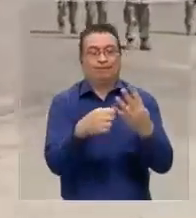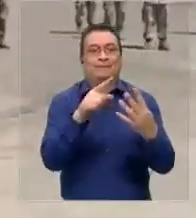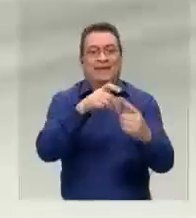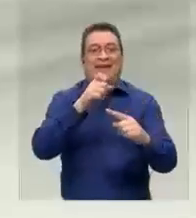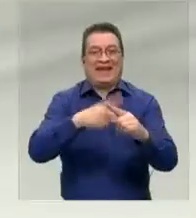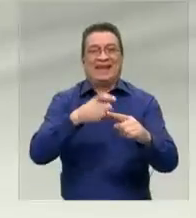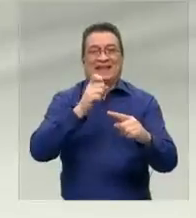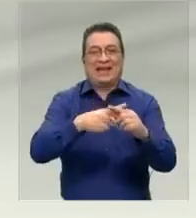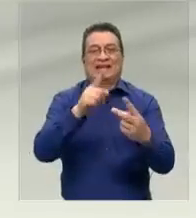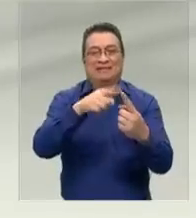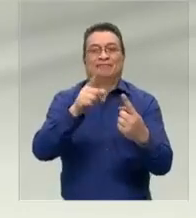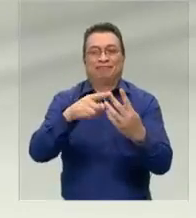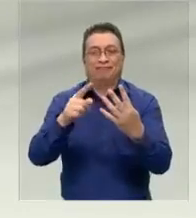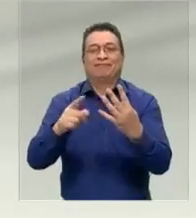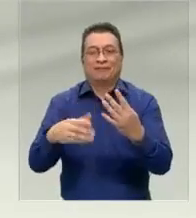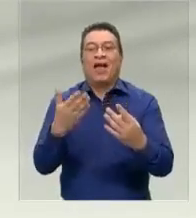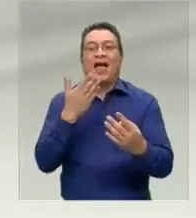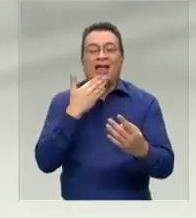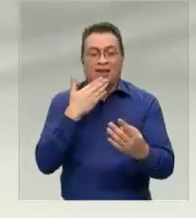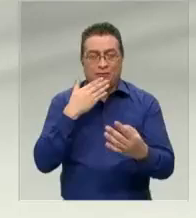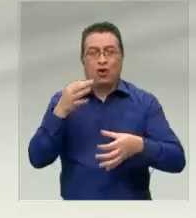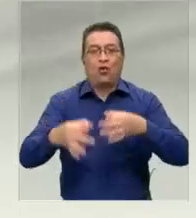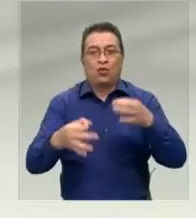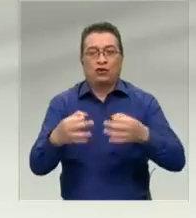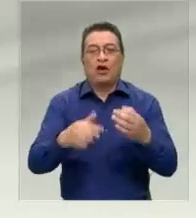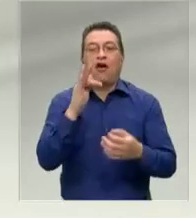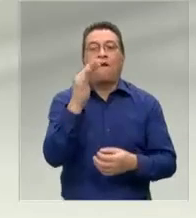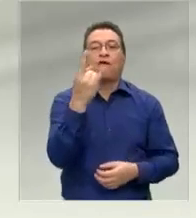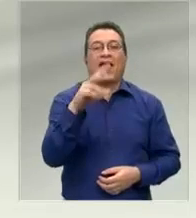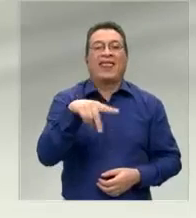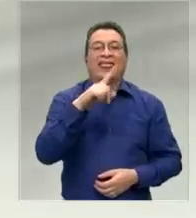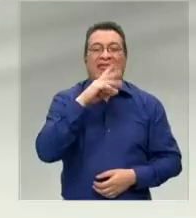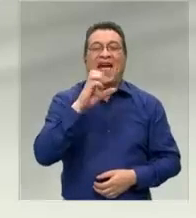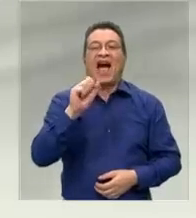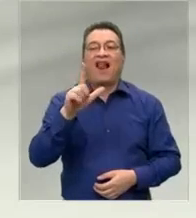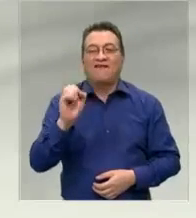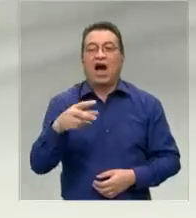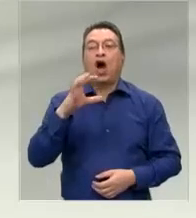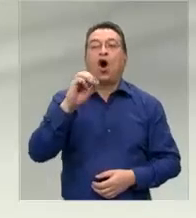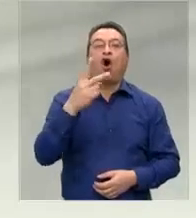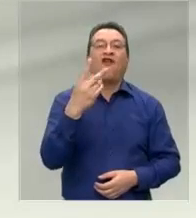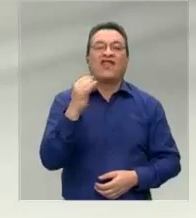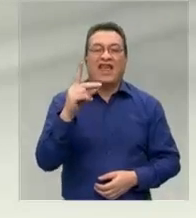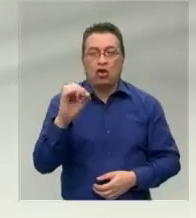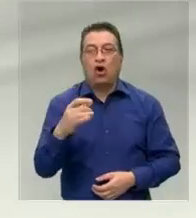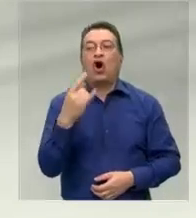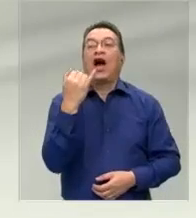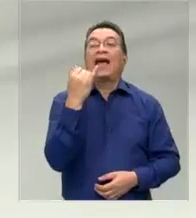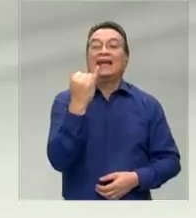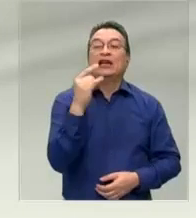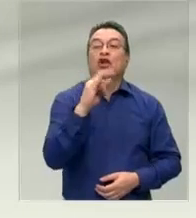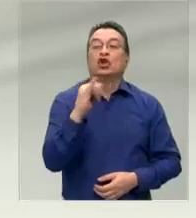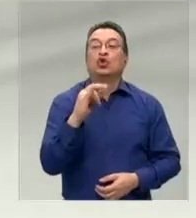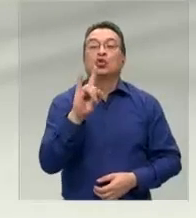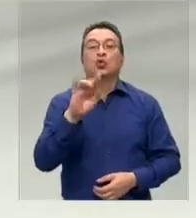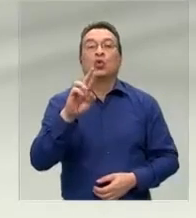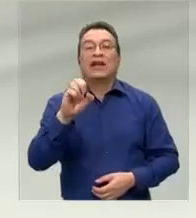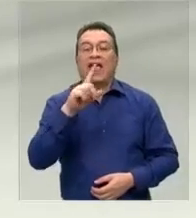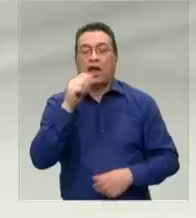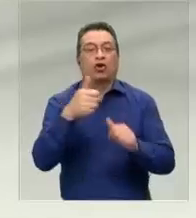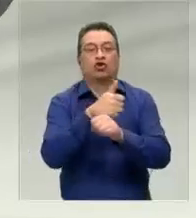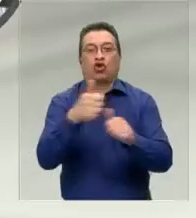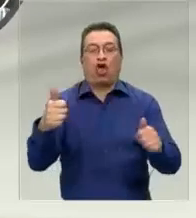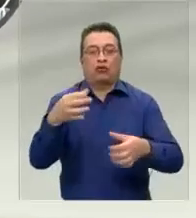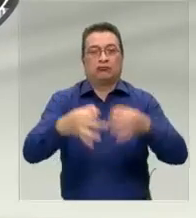de los excomandantes en jefe que han debido enfrentar a la justicia. Juan Miguel Fuentealba, Humberto Oviedo y Óscar Isurieta, todos procesados.